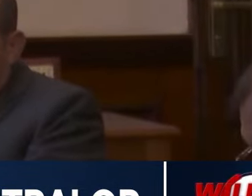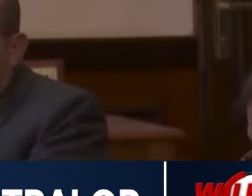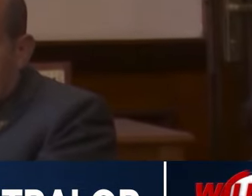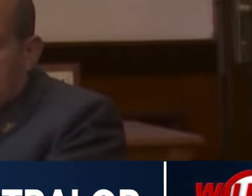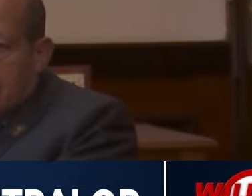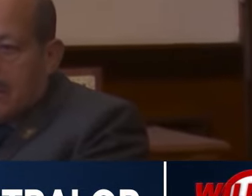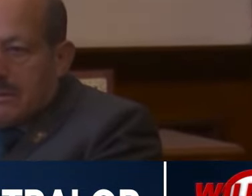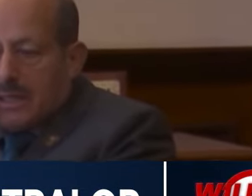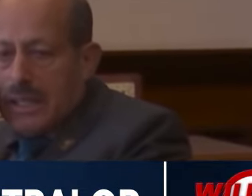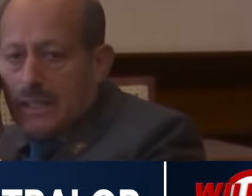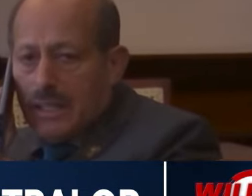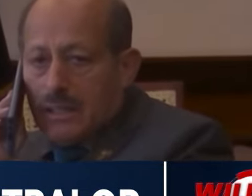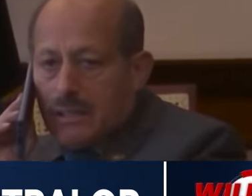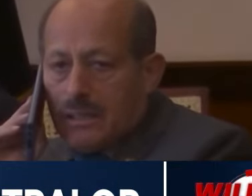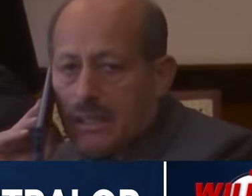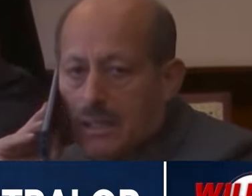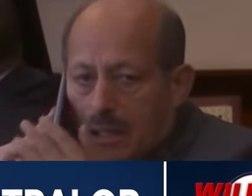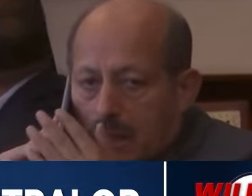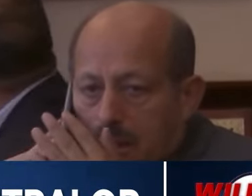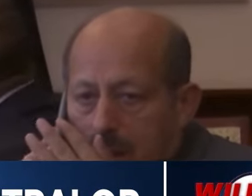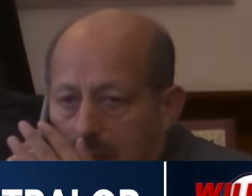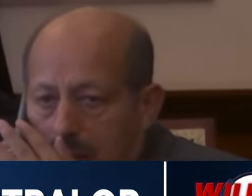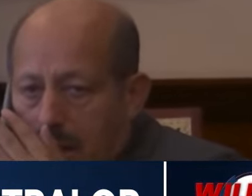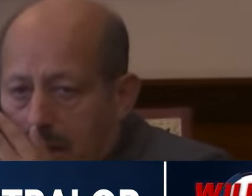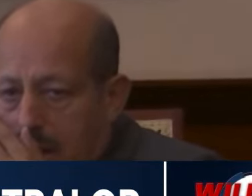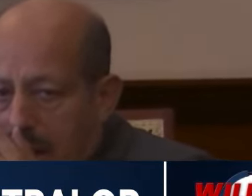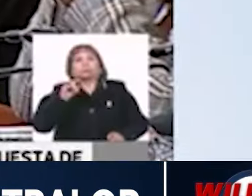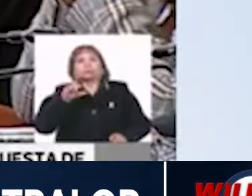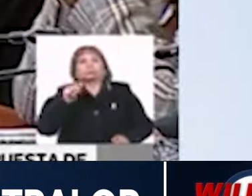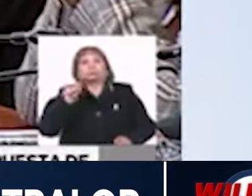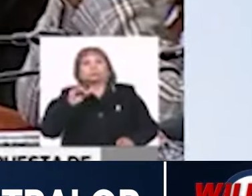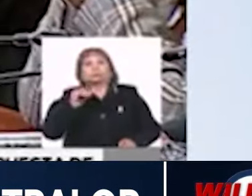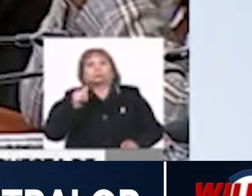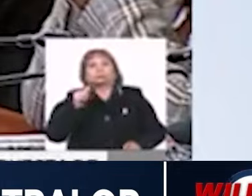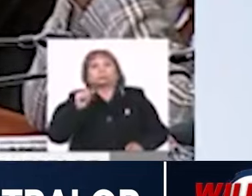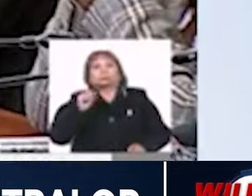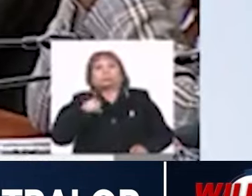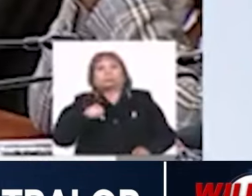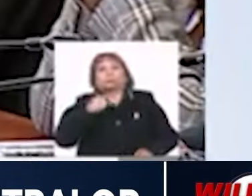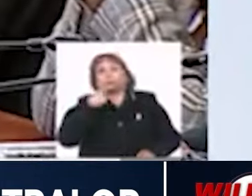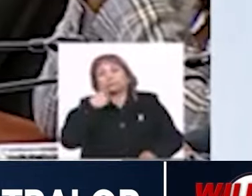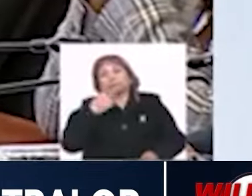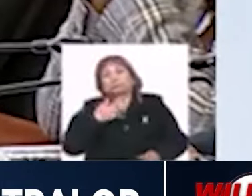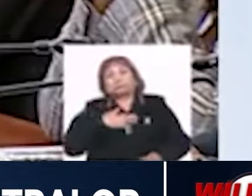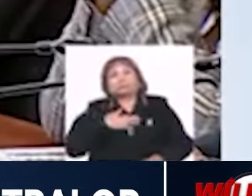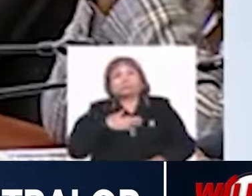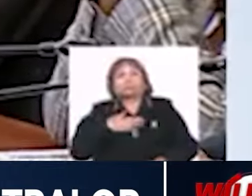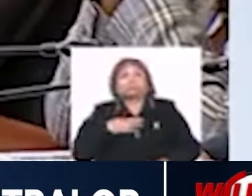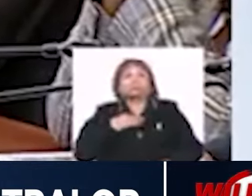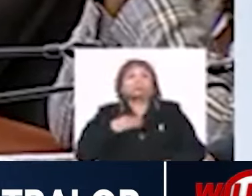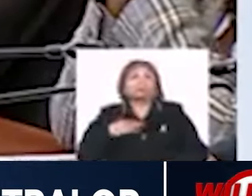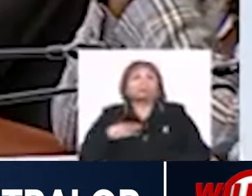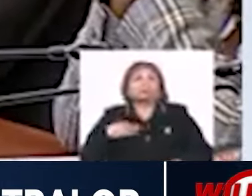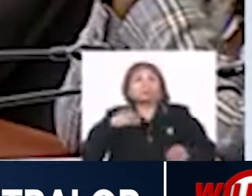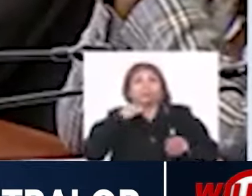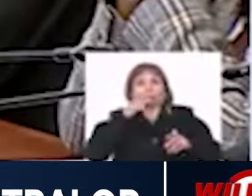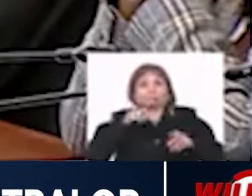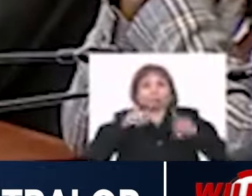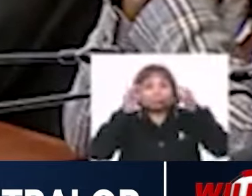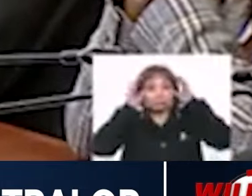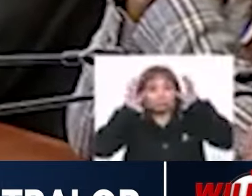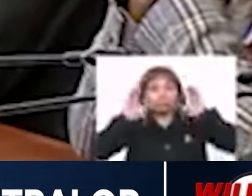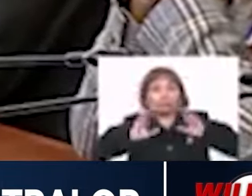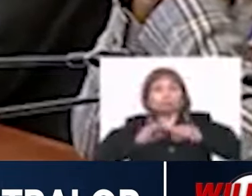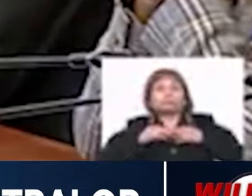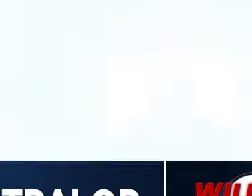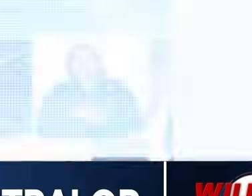Aguilar reúne los requisitos para ser el contralor, mientras el congresista Valer presentó un informe en minoría en la que propuso que la evaluación vuelva a